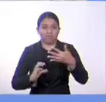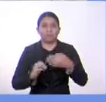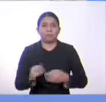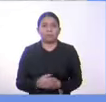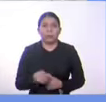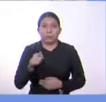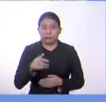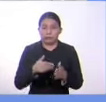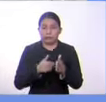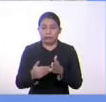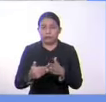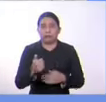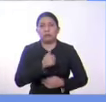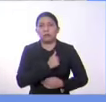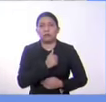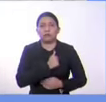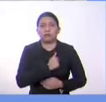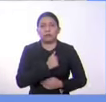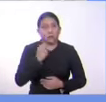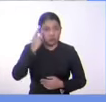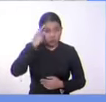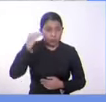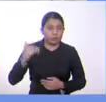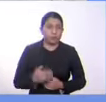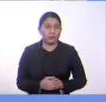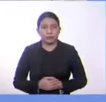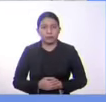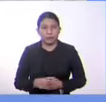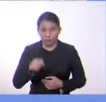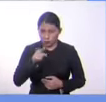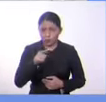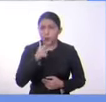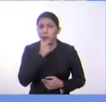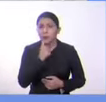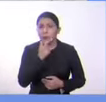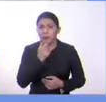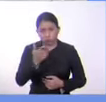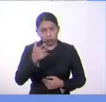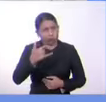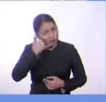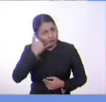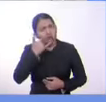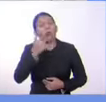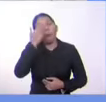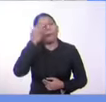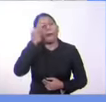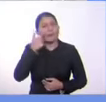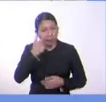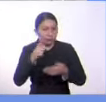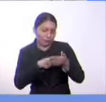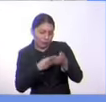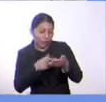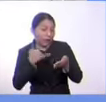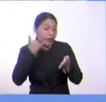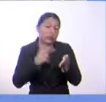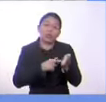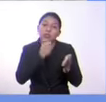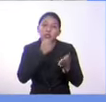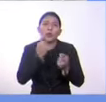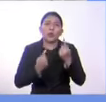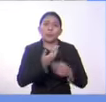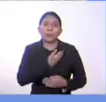empezar las tareas de la construcción democrática. Y si ustedes tienen dudas, agarren su celular y vean cuáles han sido los presidentes